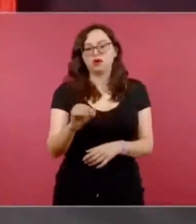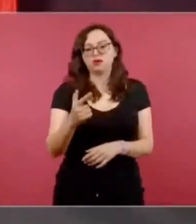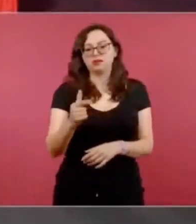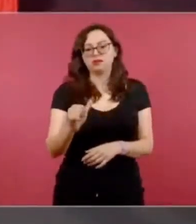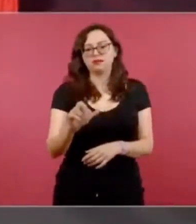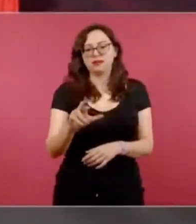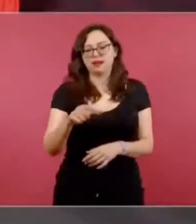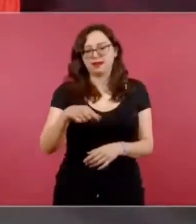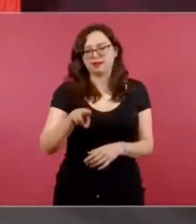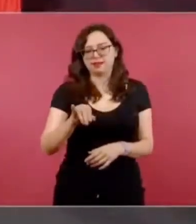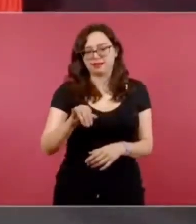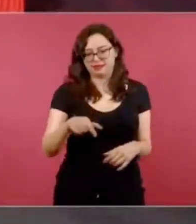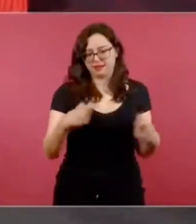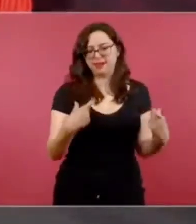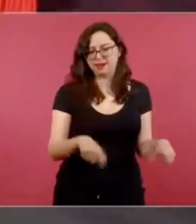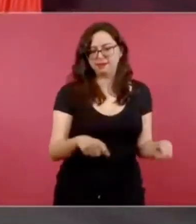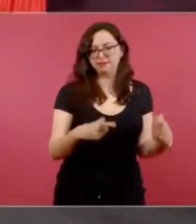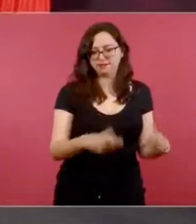Bueno,